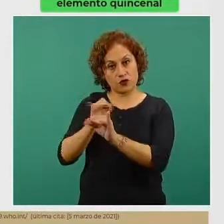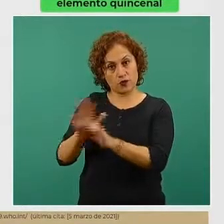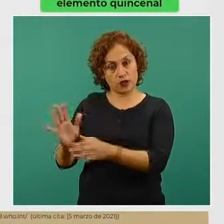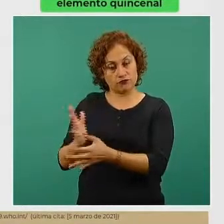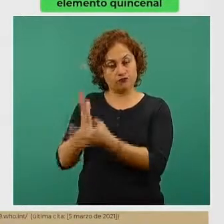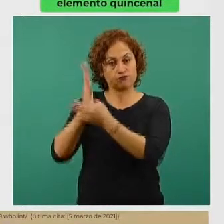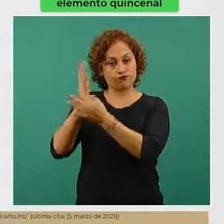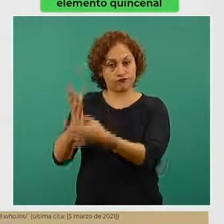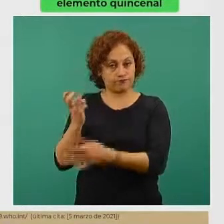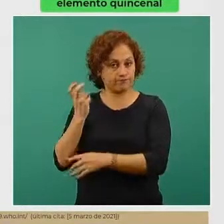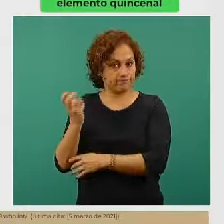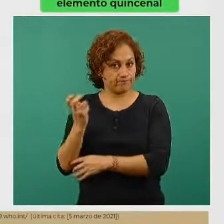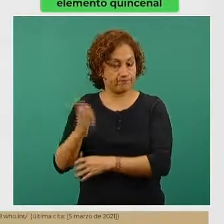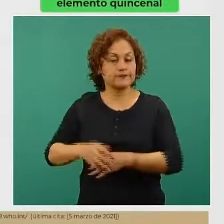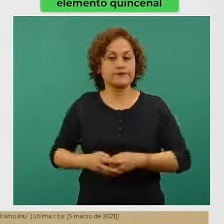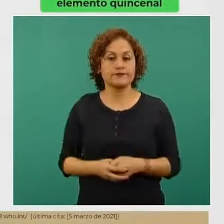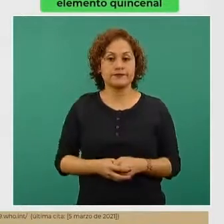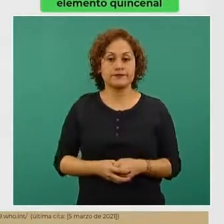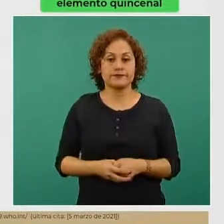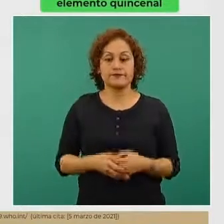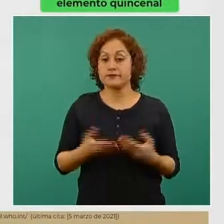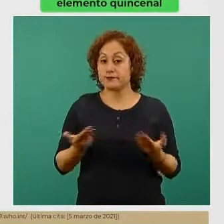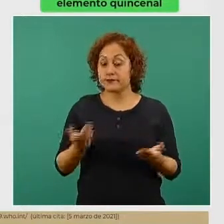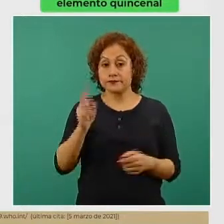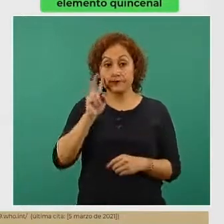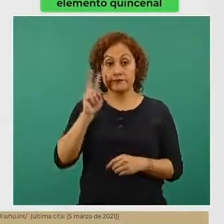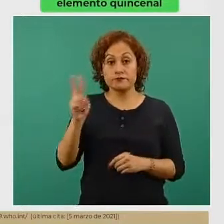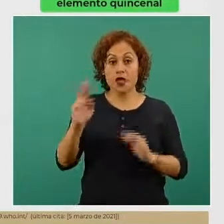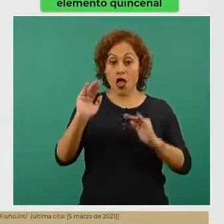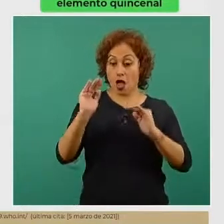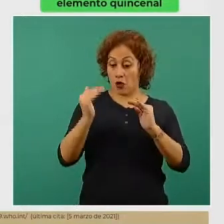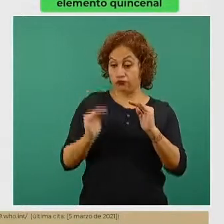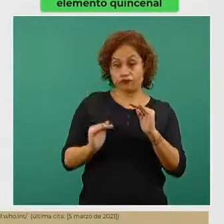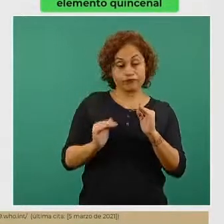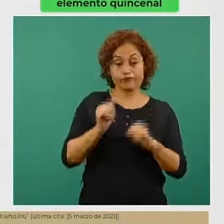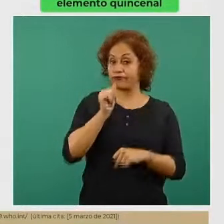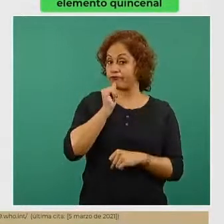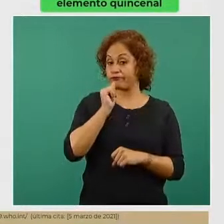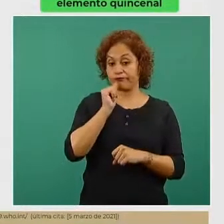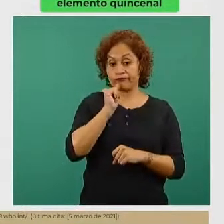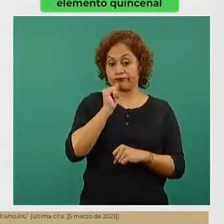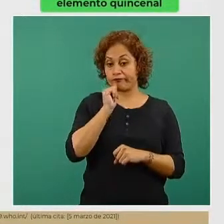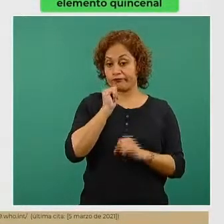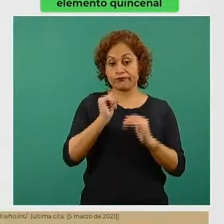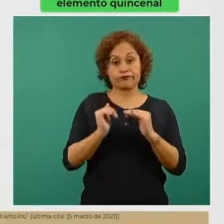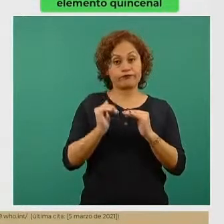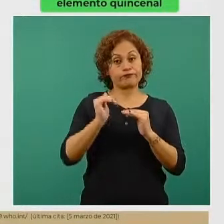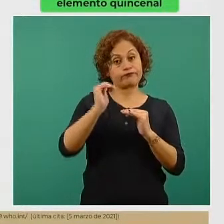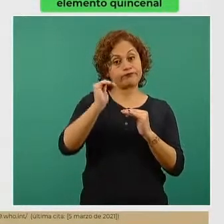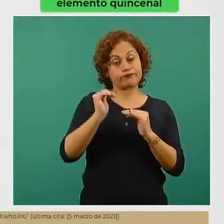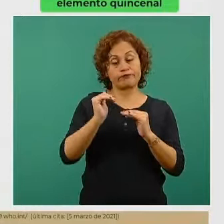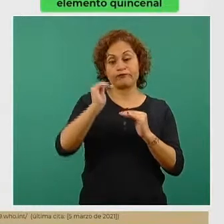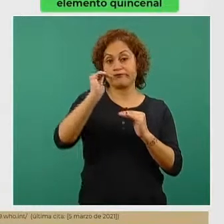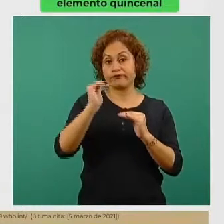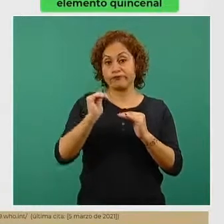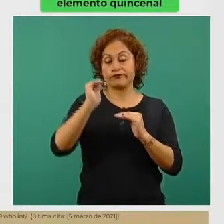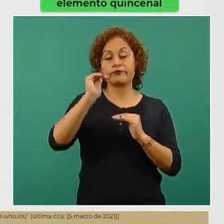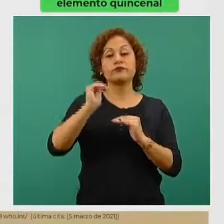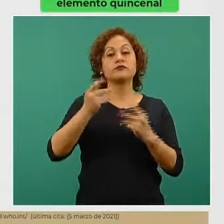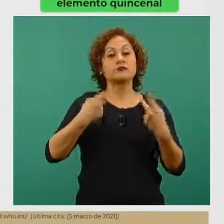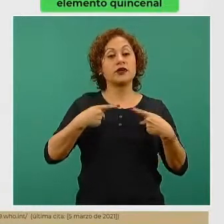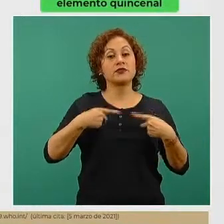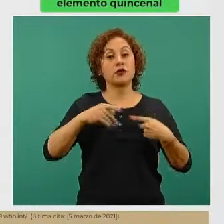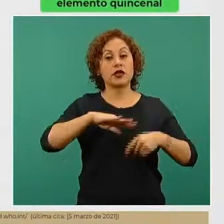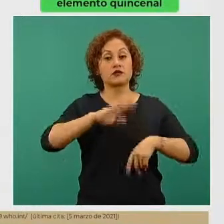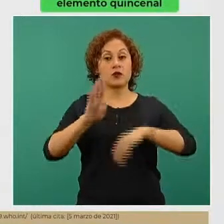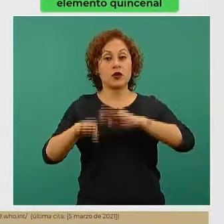aquí todavía no vemos que haya un cambio en la tendencia descendente, sabemos que las defunciones y por lo tanto la mortalidad